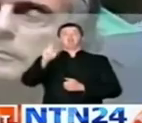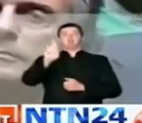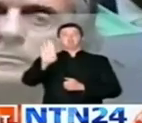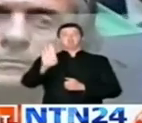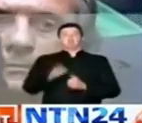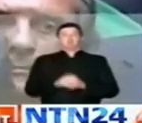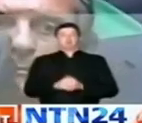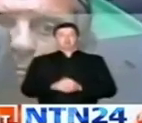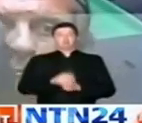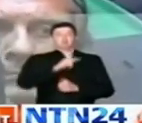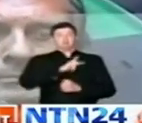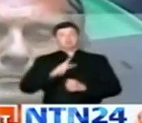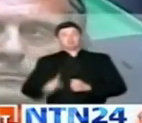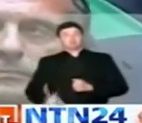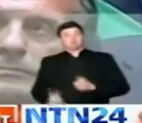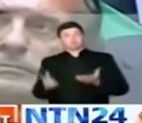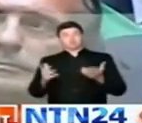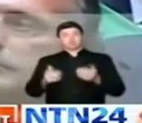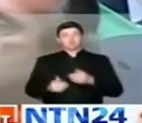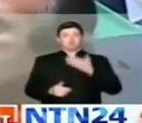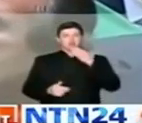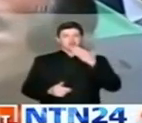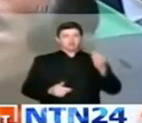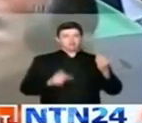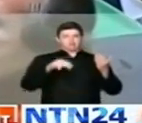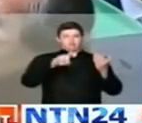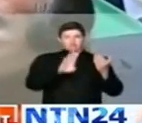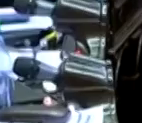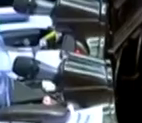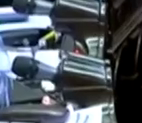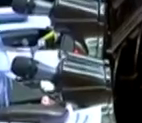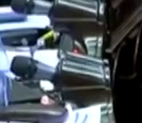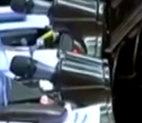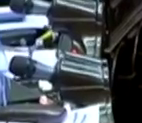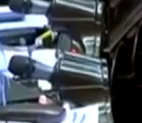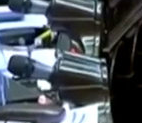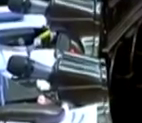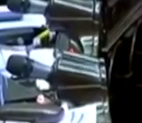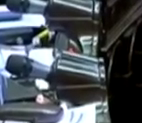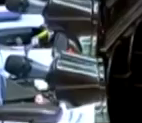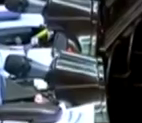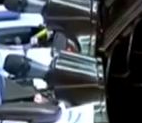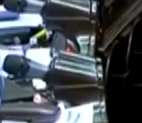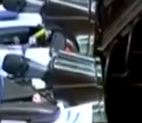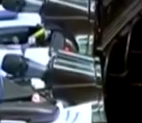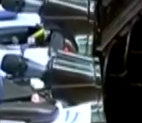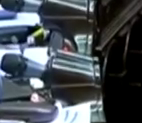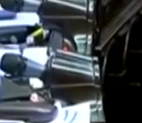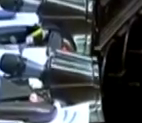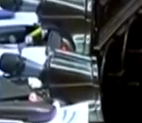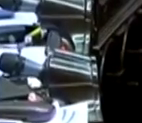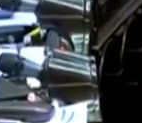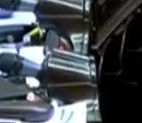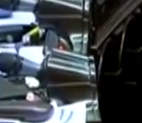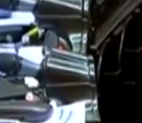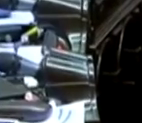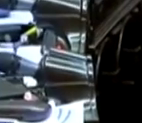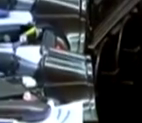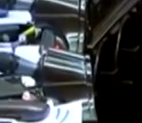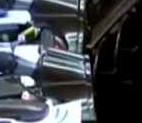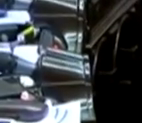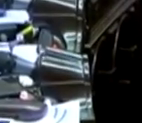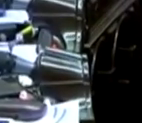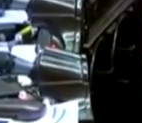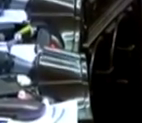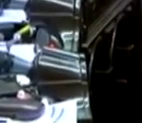había descontento con estas medidas de corte centro-derecha. Por supuesto, se viene a profundizar, yo diría que la